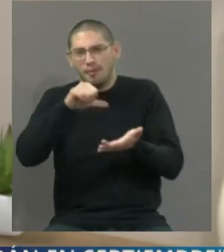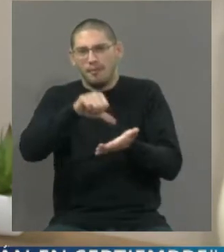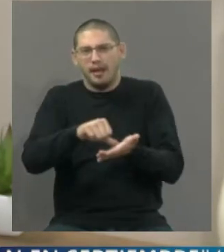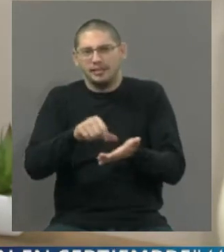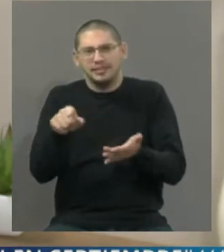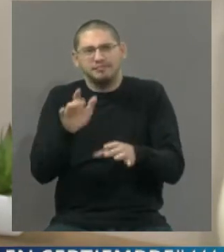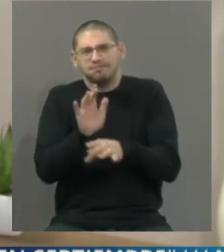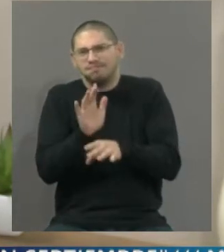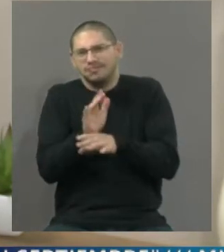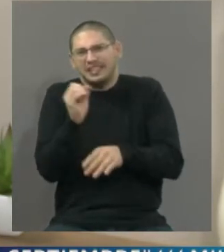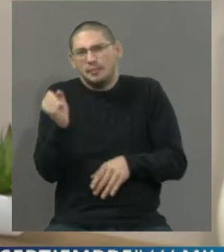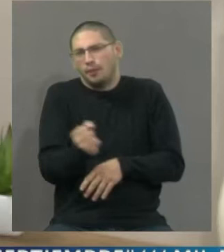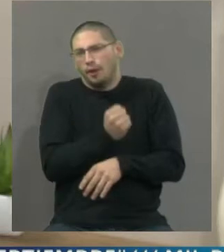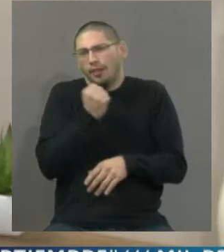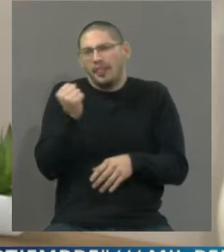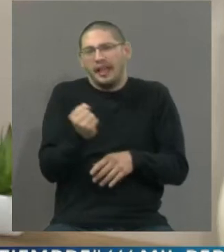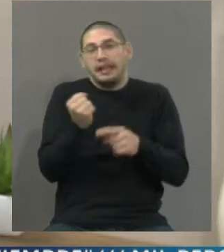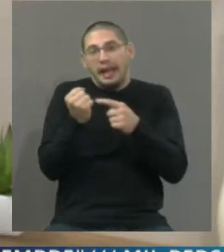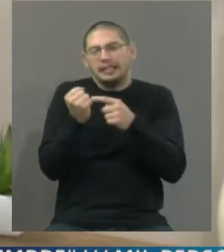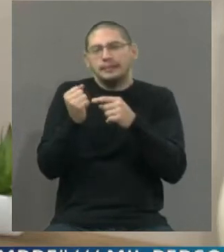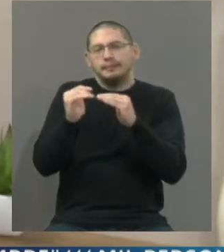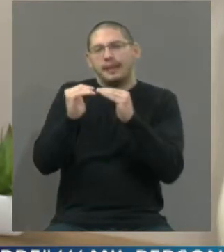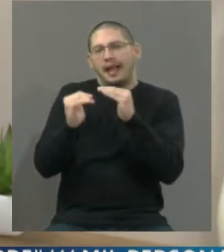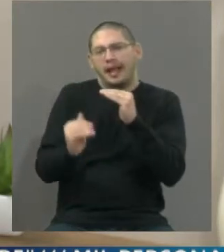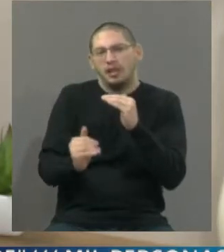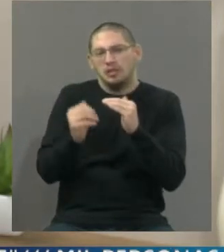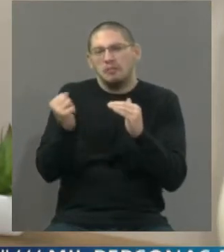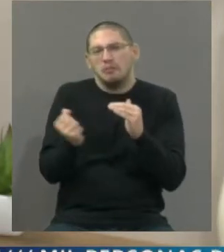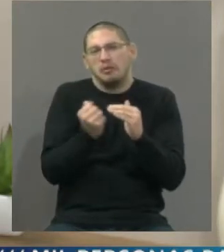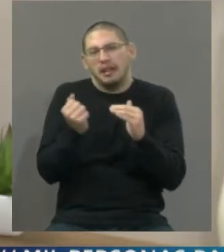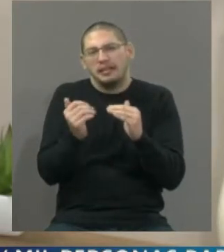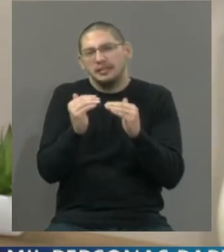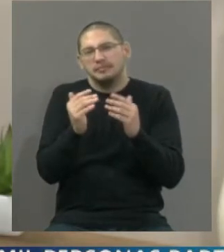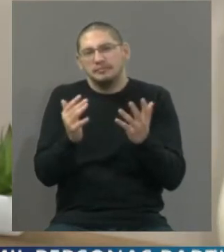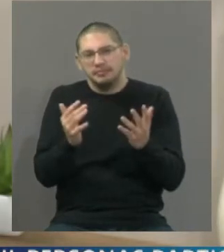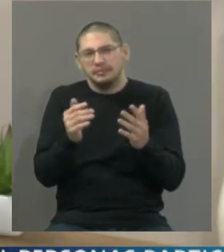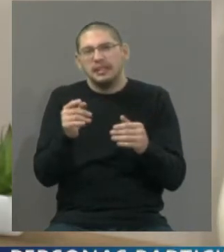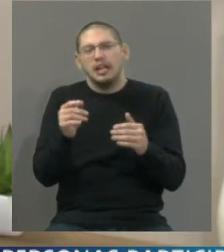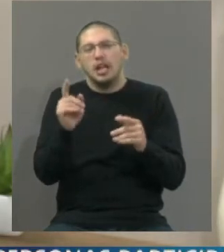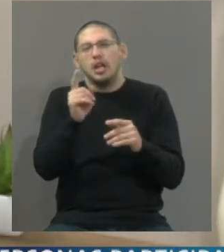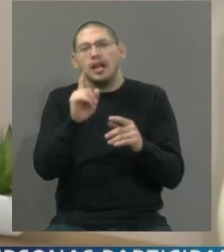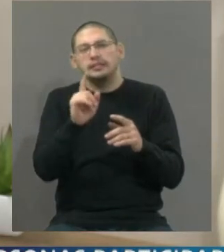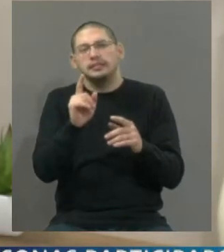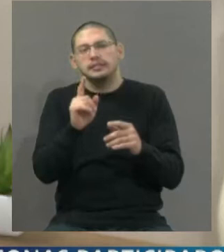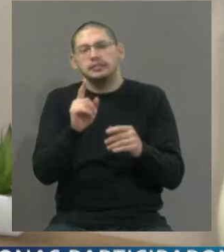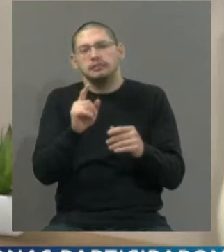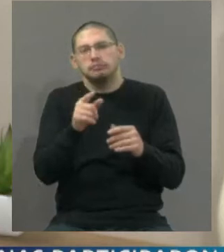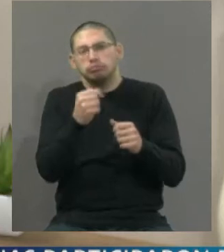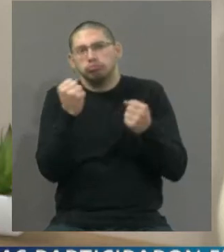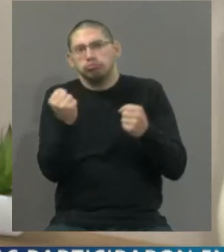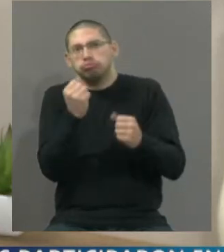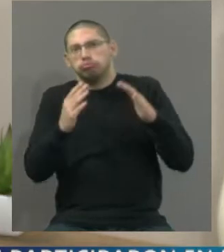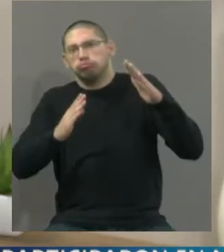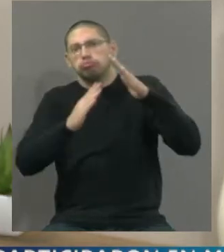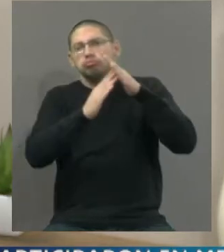poco. Creo que hay una reconfiguración de bajarlos de ese bronce a más humanos. Siempre